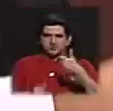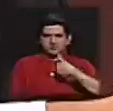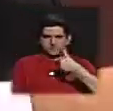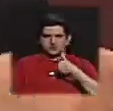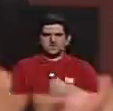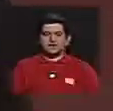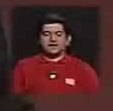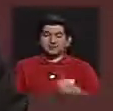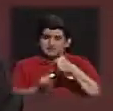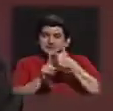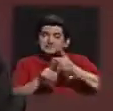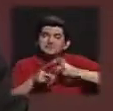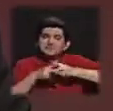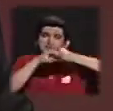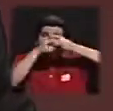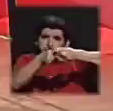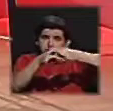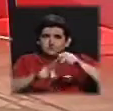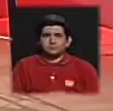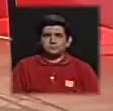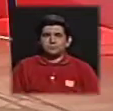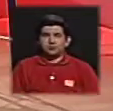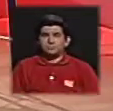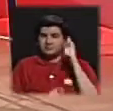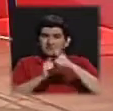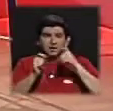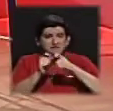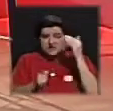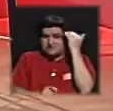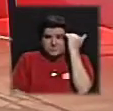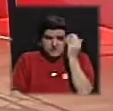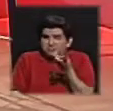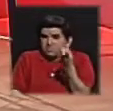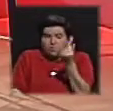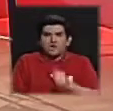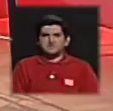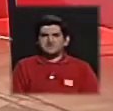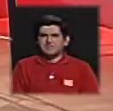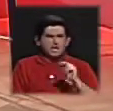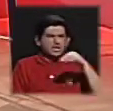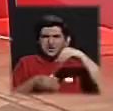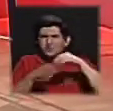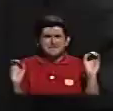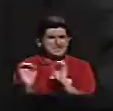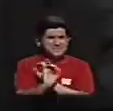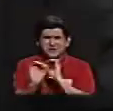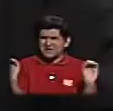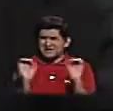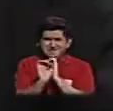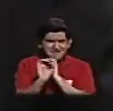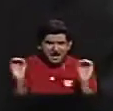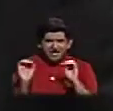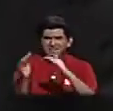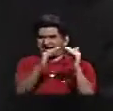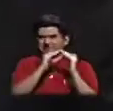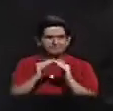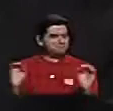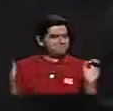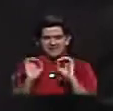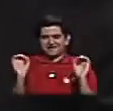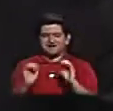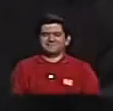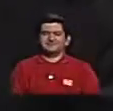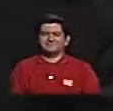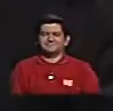el fideicomiso, que a ciencia cierta no sabemos a cuánto va a llegar. Dicen que todavía se haya invertido un 5 en las comunidades. Y todavía no se ha invertido.